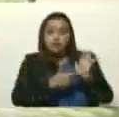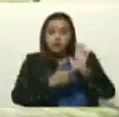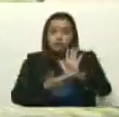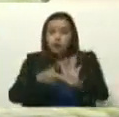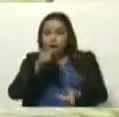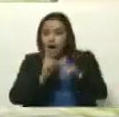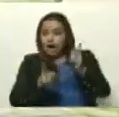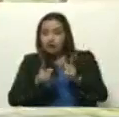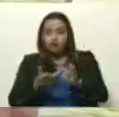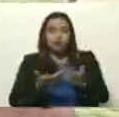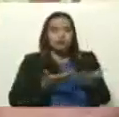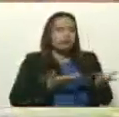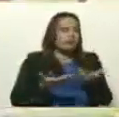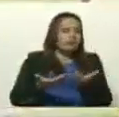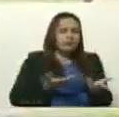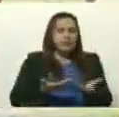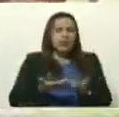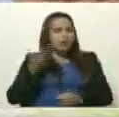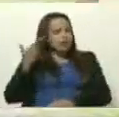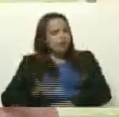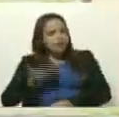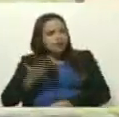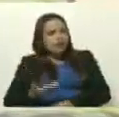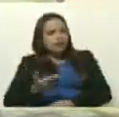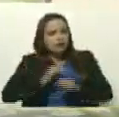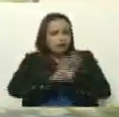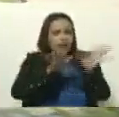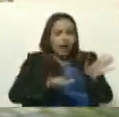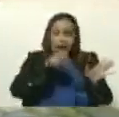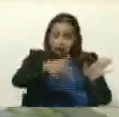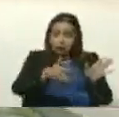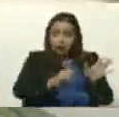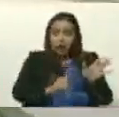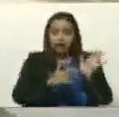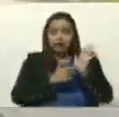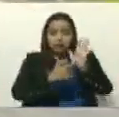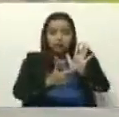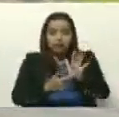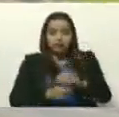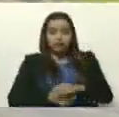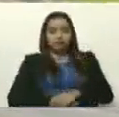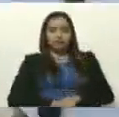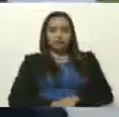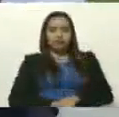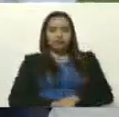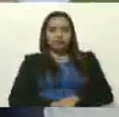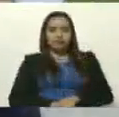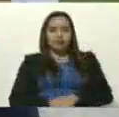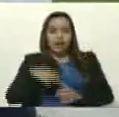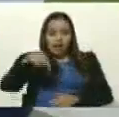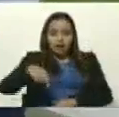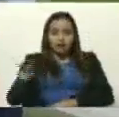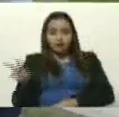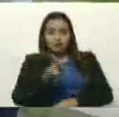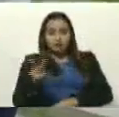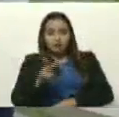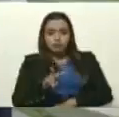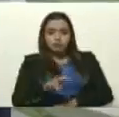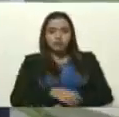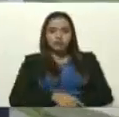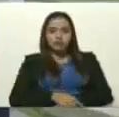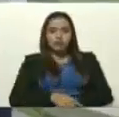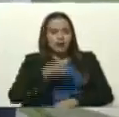muy palpable es tangible ahí está resulté acontece que aquí en venezuela en esta maravillosa